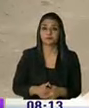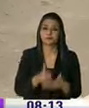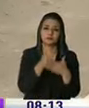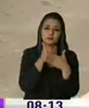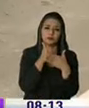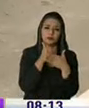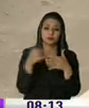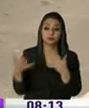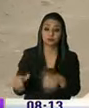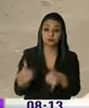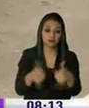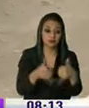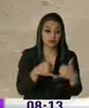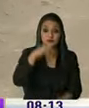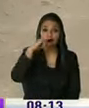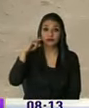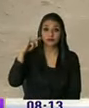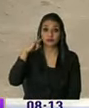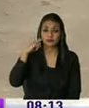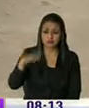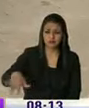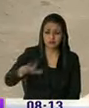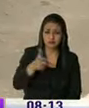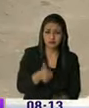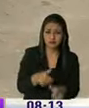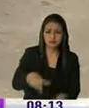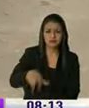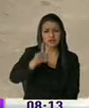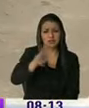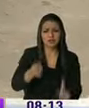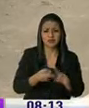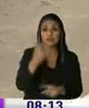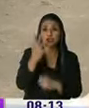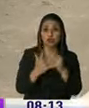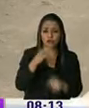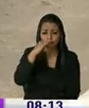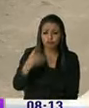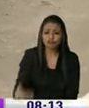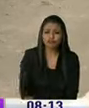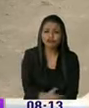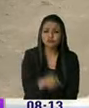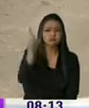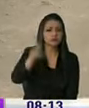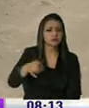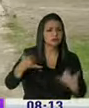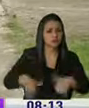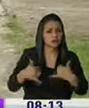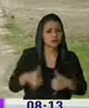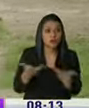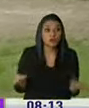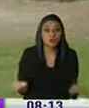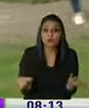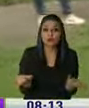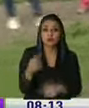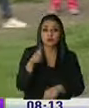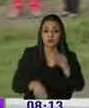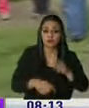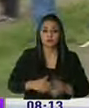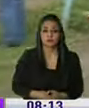con los juegos infantiles. Tenemos unos niños de 3, 5 años que necesitan jugar. Otra de